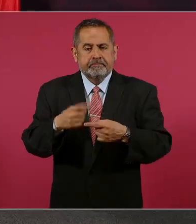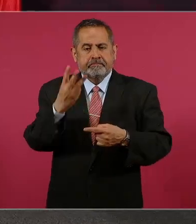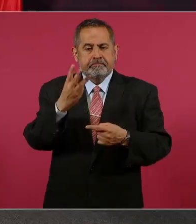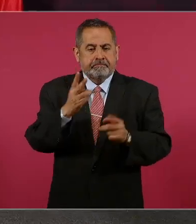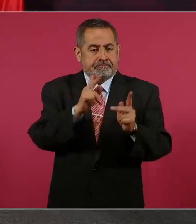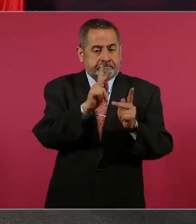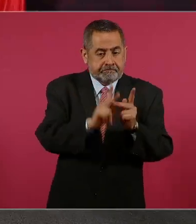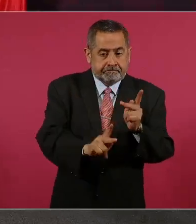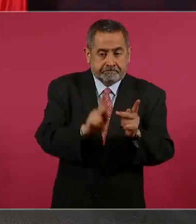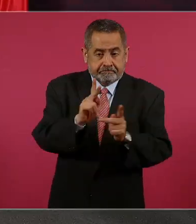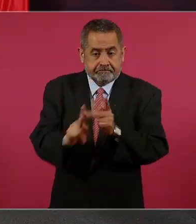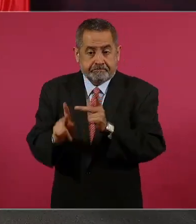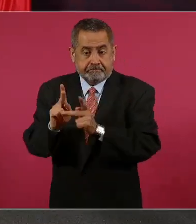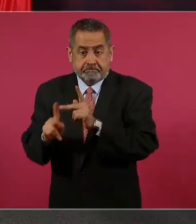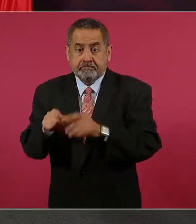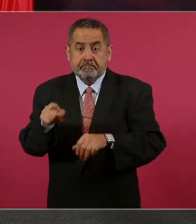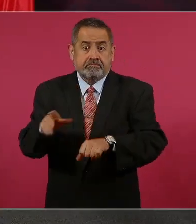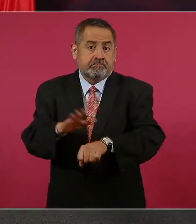porque sí,